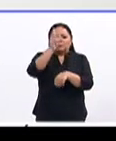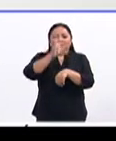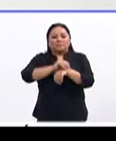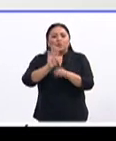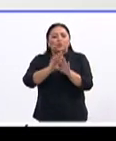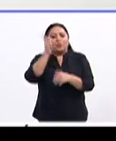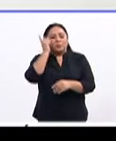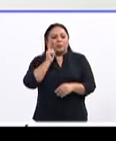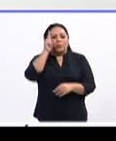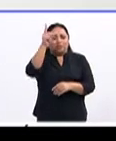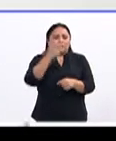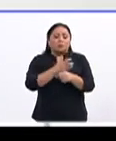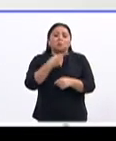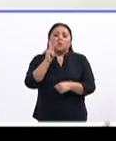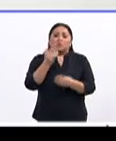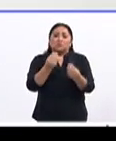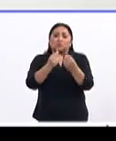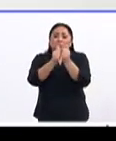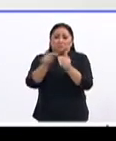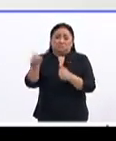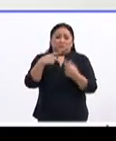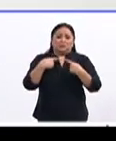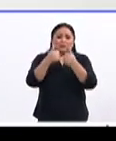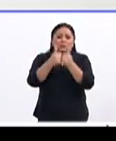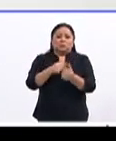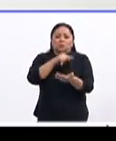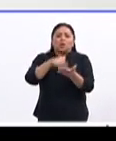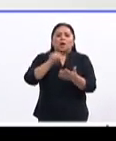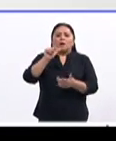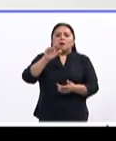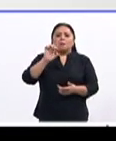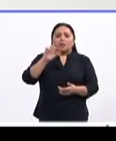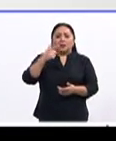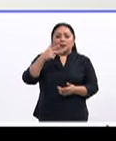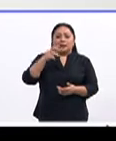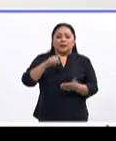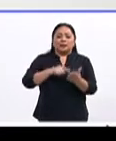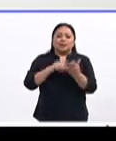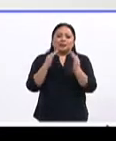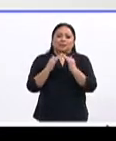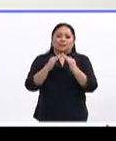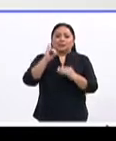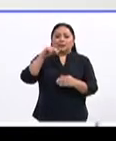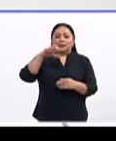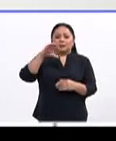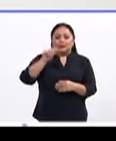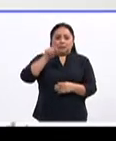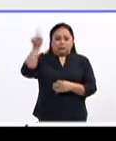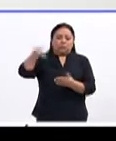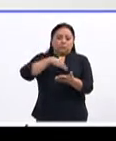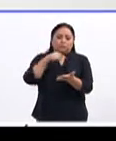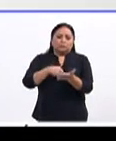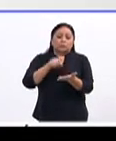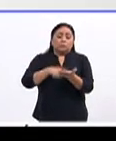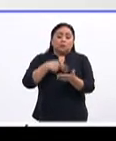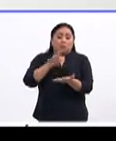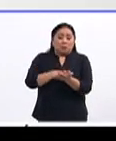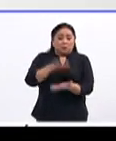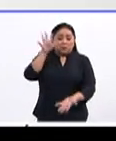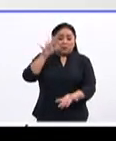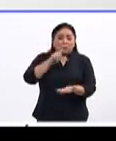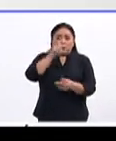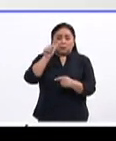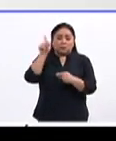Estados Unidos. Entonces muchos se están quedando en un albergue que se llama la Casa IMCA, y ahí la mayoría se